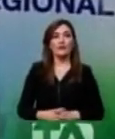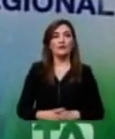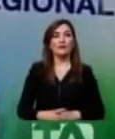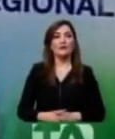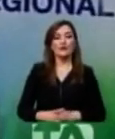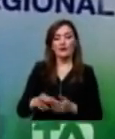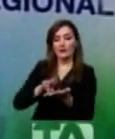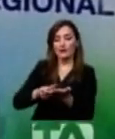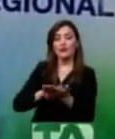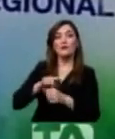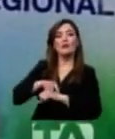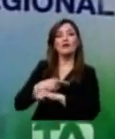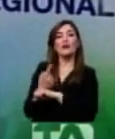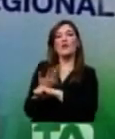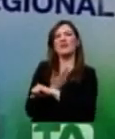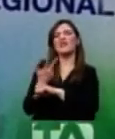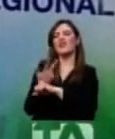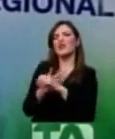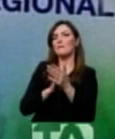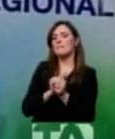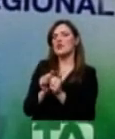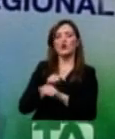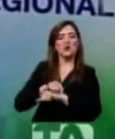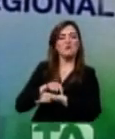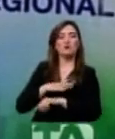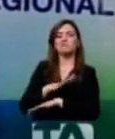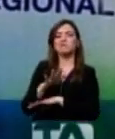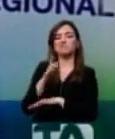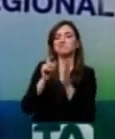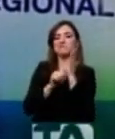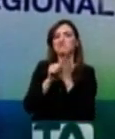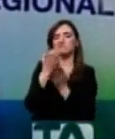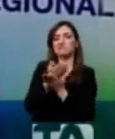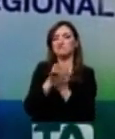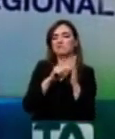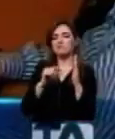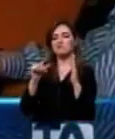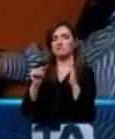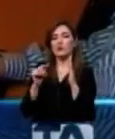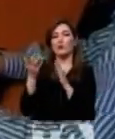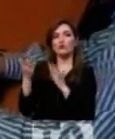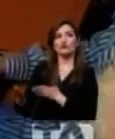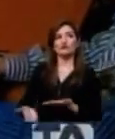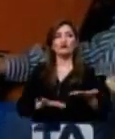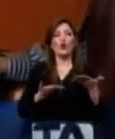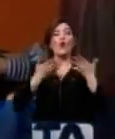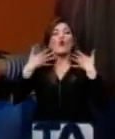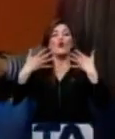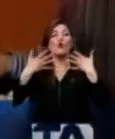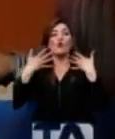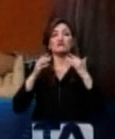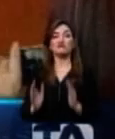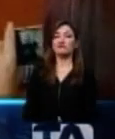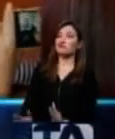en una reunión que duró más de tres horas la ministra de economía y finanzas maría elsa viteri recibió aquí en guayaquil en el